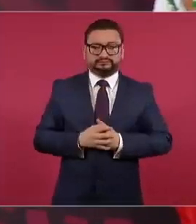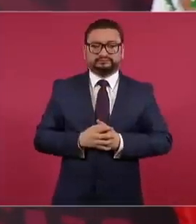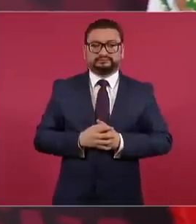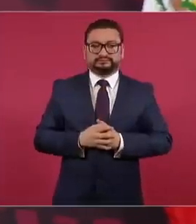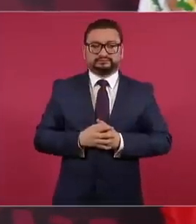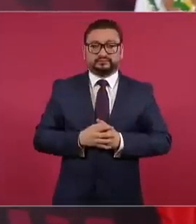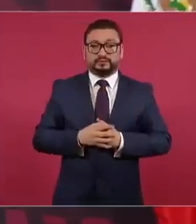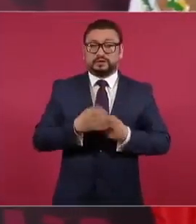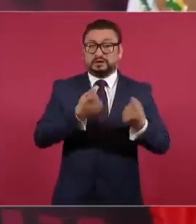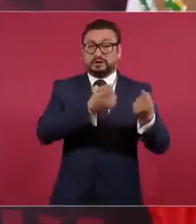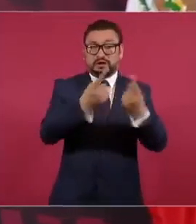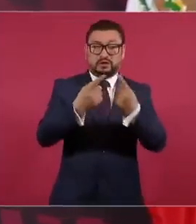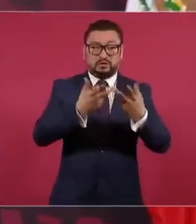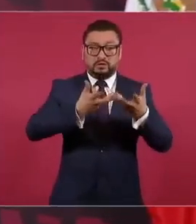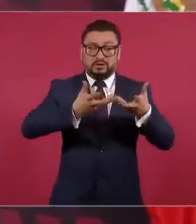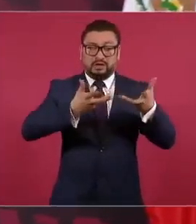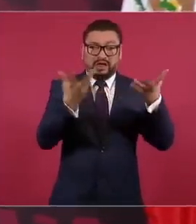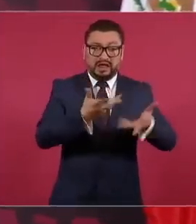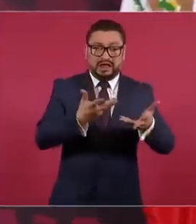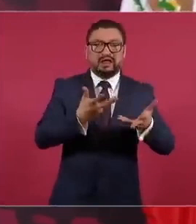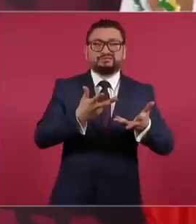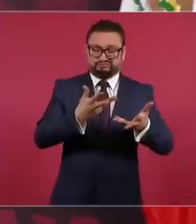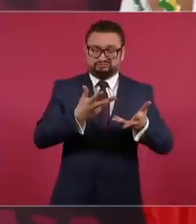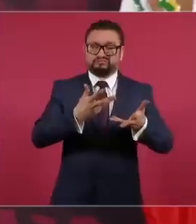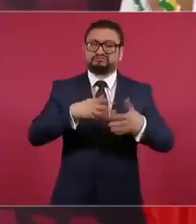y el que la hace la paga.